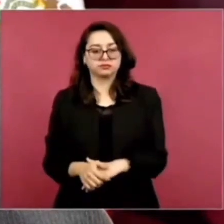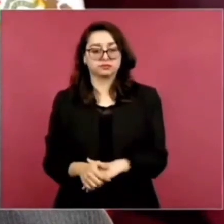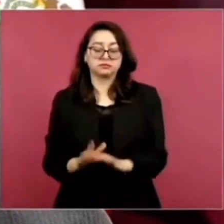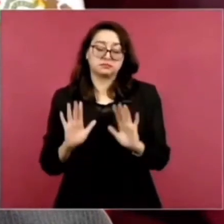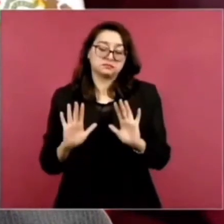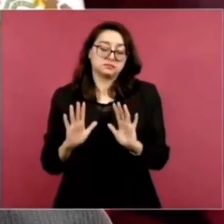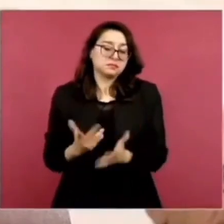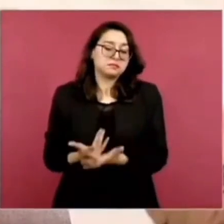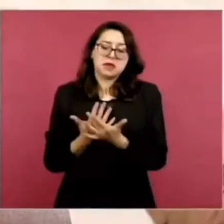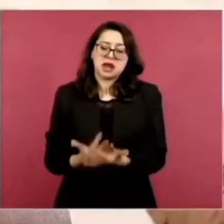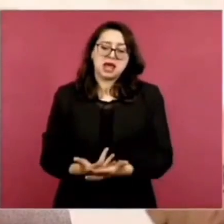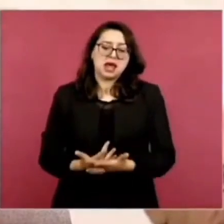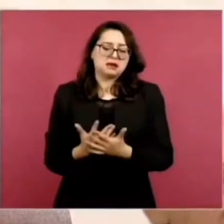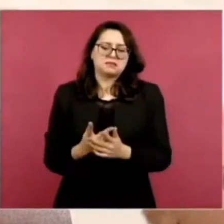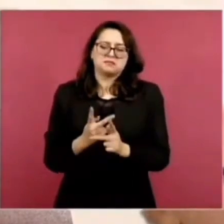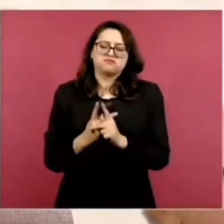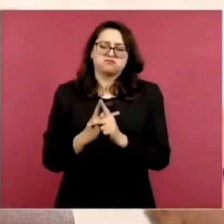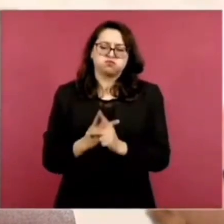Pero